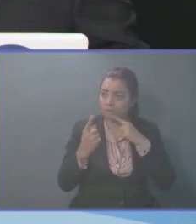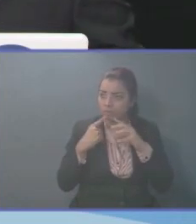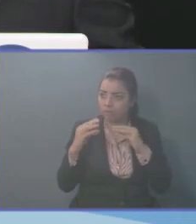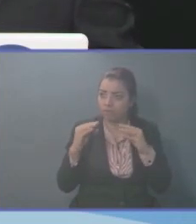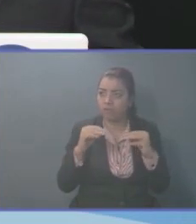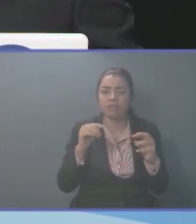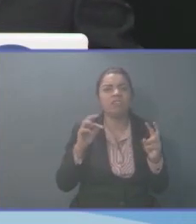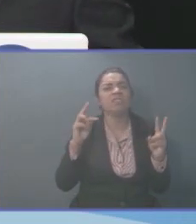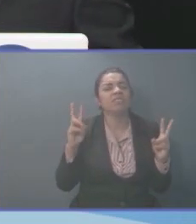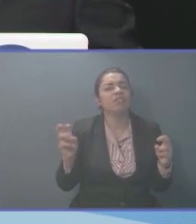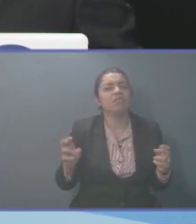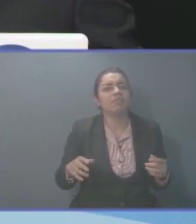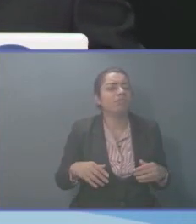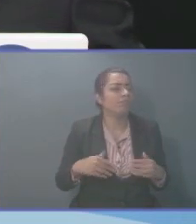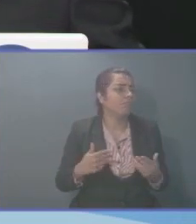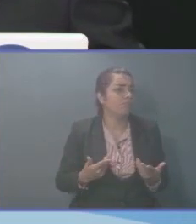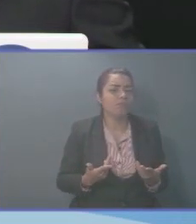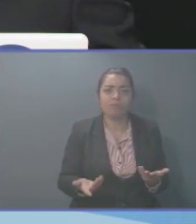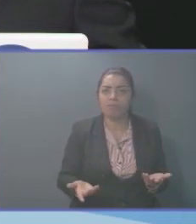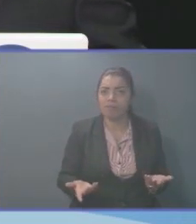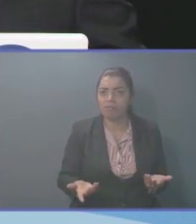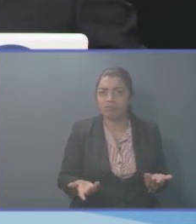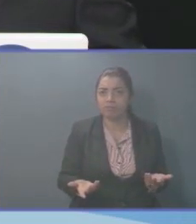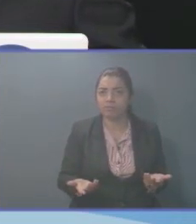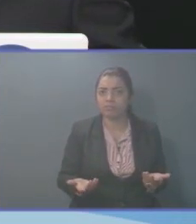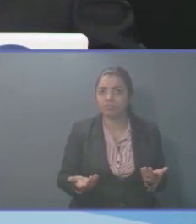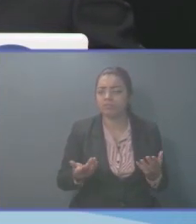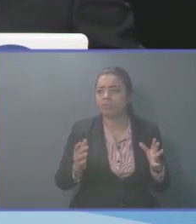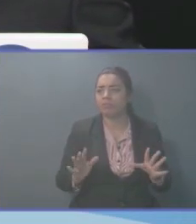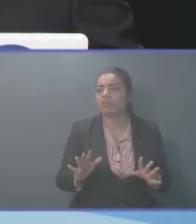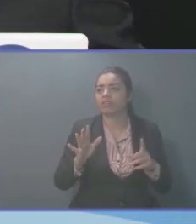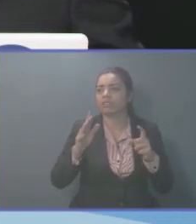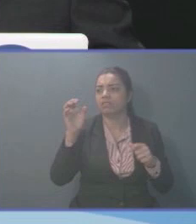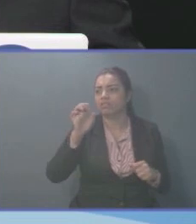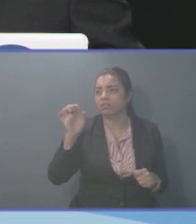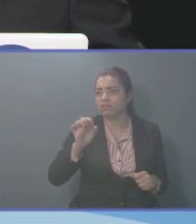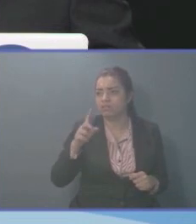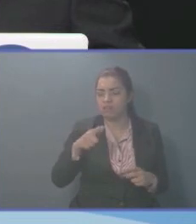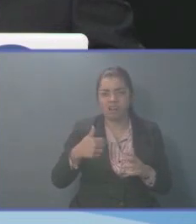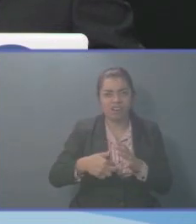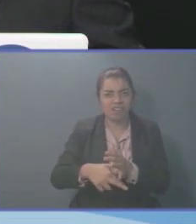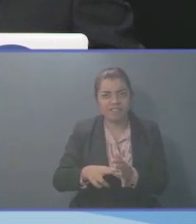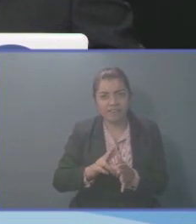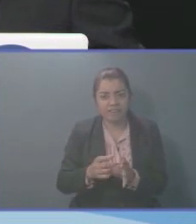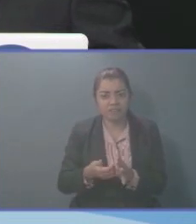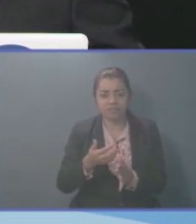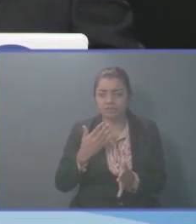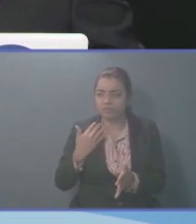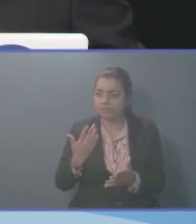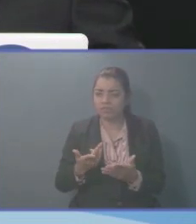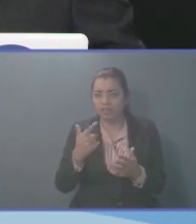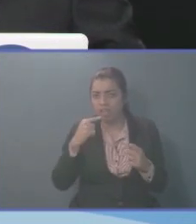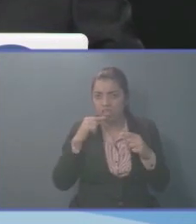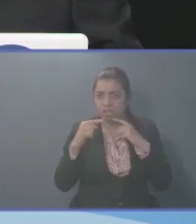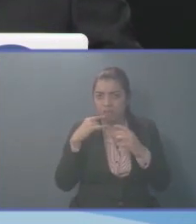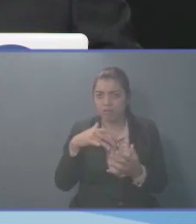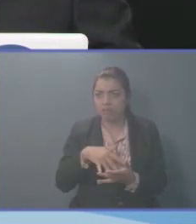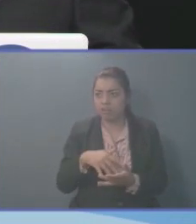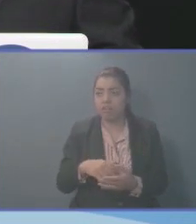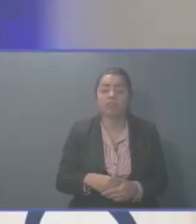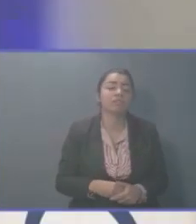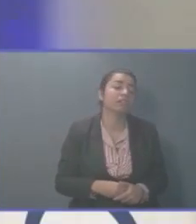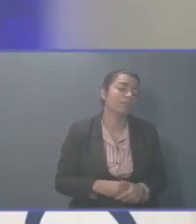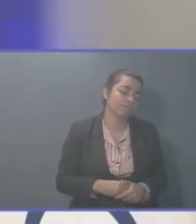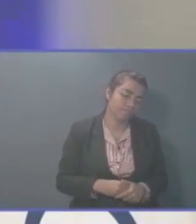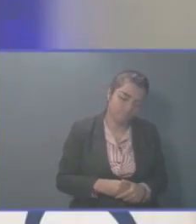del tema, pero no se tocó. ¿Con esta acción se retrocede en materia de democracia en nuestro país? Sin